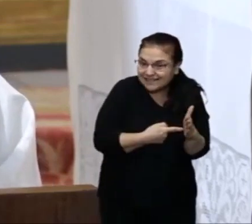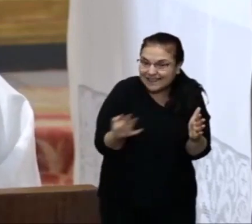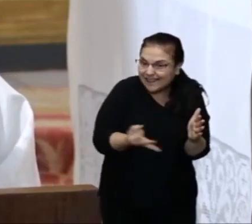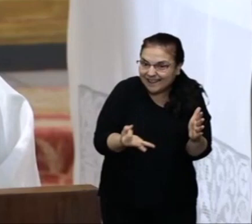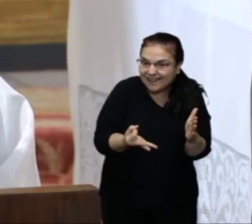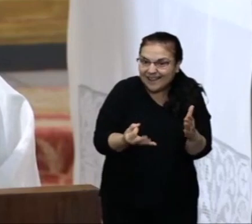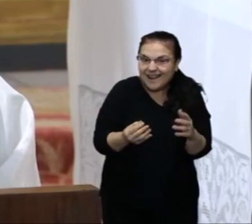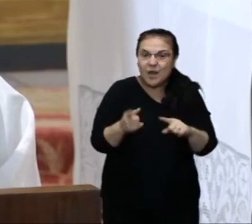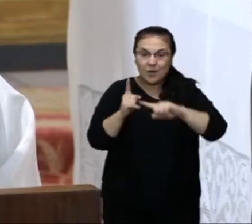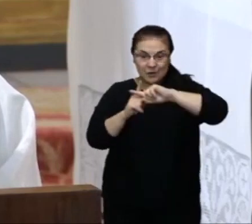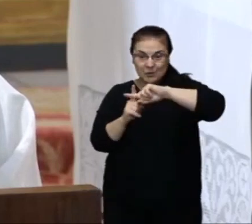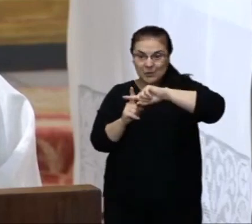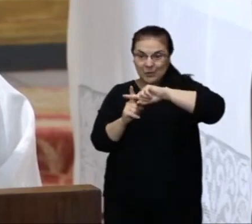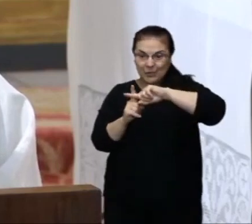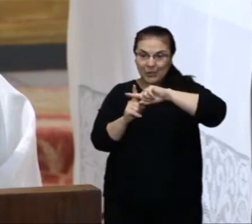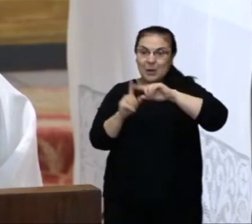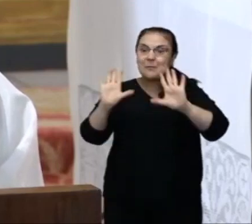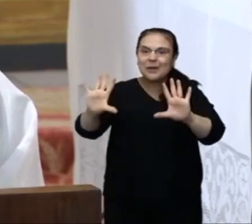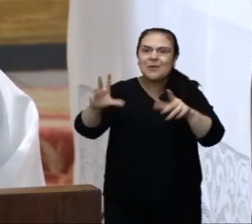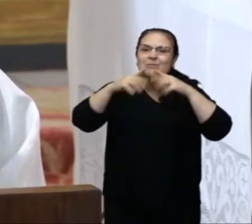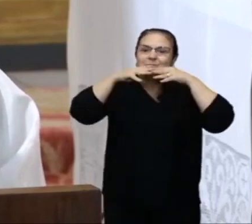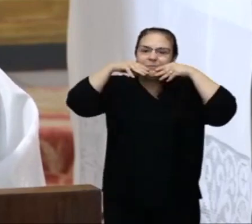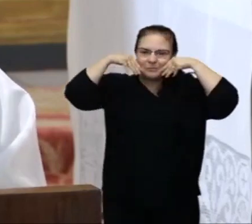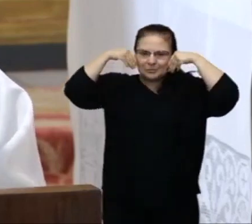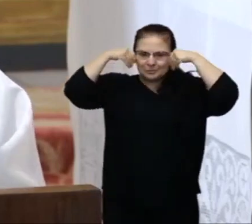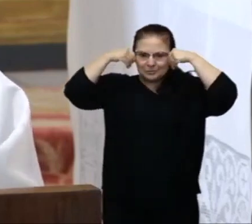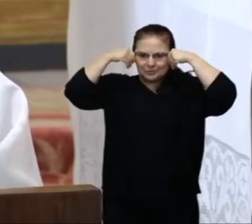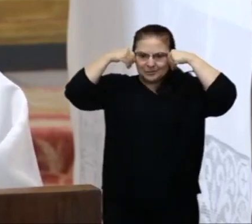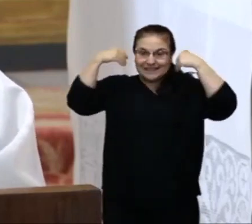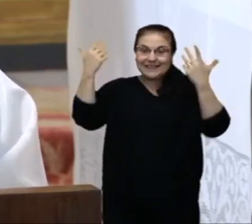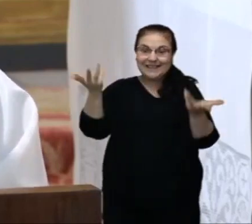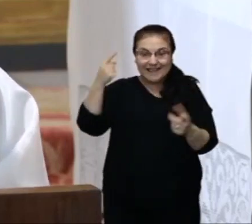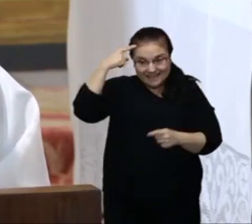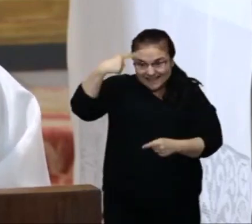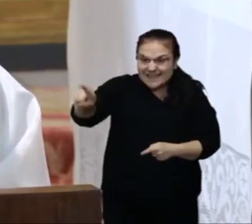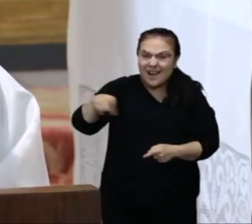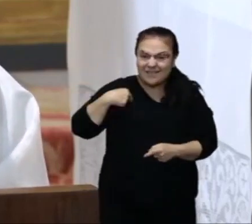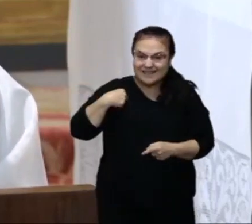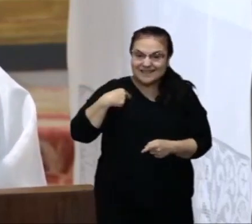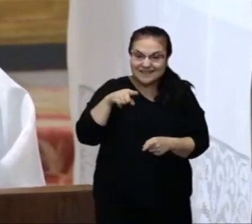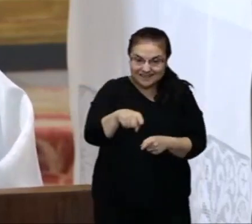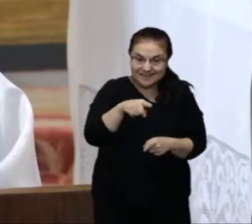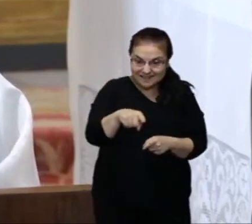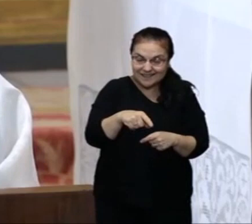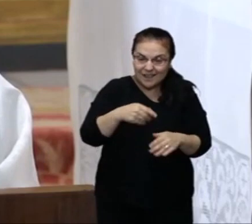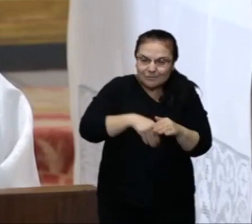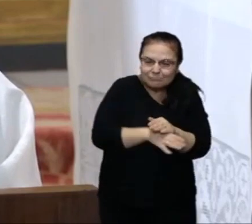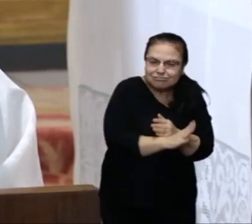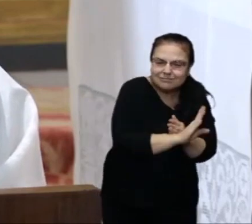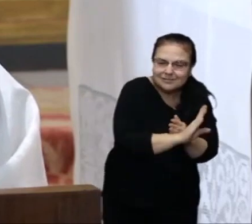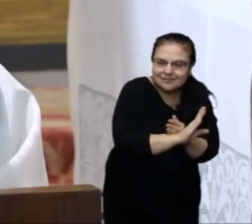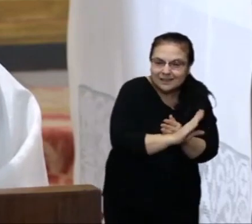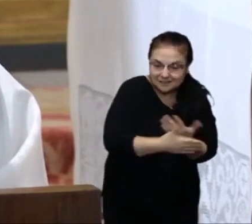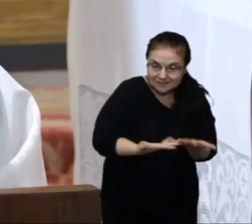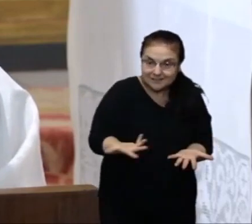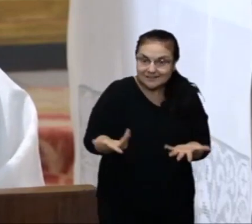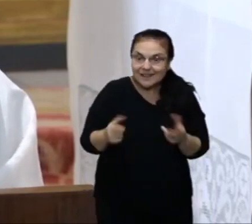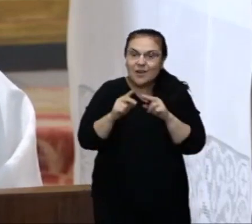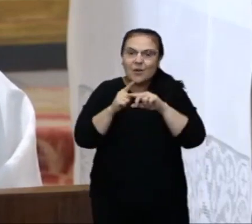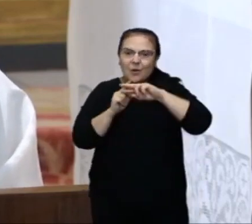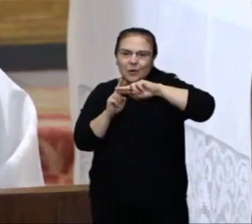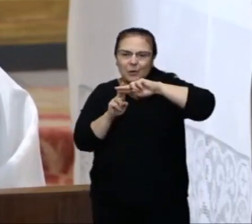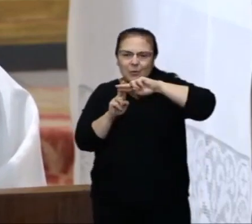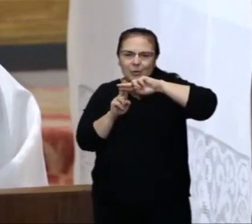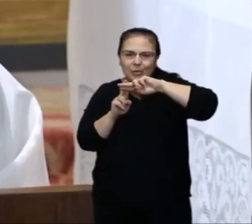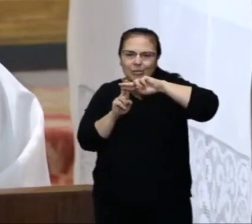que detrás de ella está todo el amor infinito de Dios. La cruz es el amor, la cruz es la